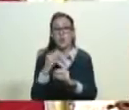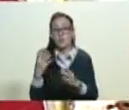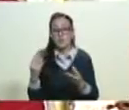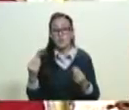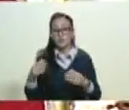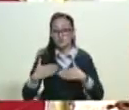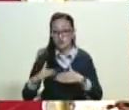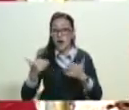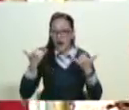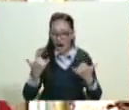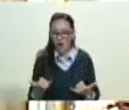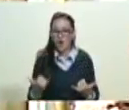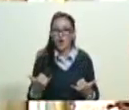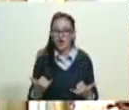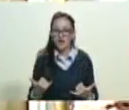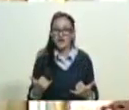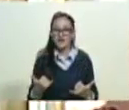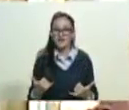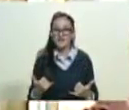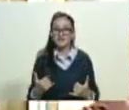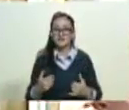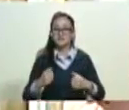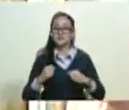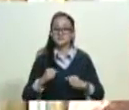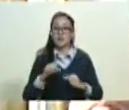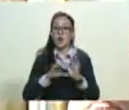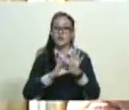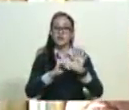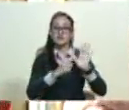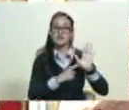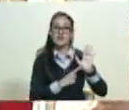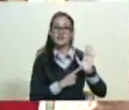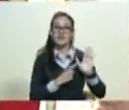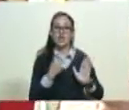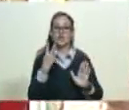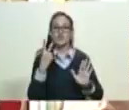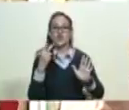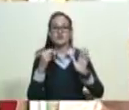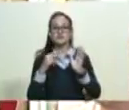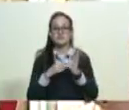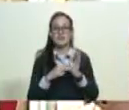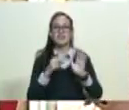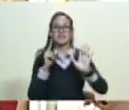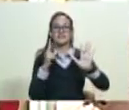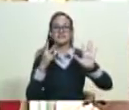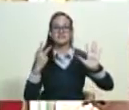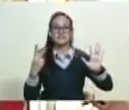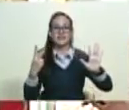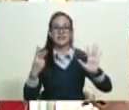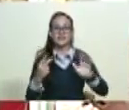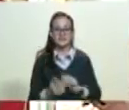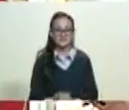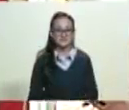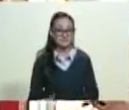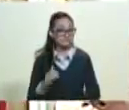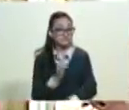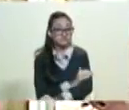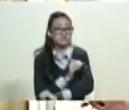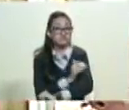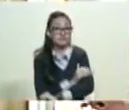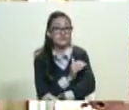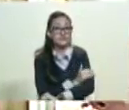hoy con máxima intensidad en la constituyente de 2017. La derecha